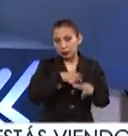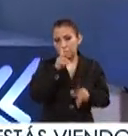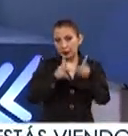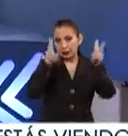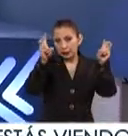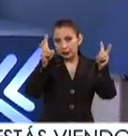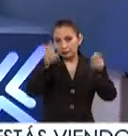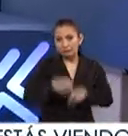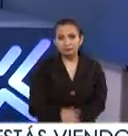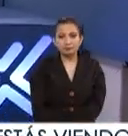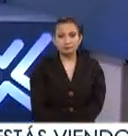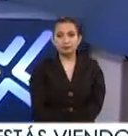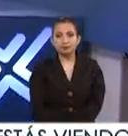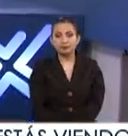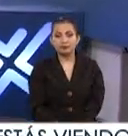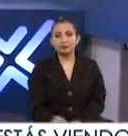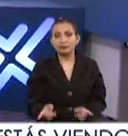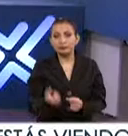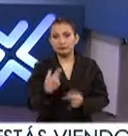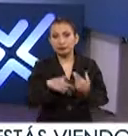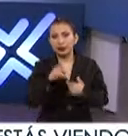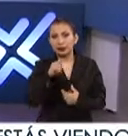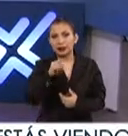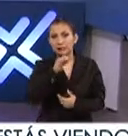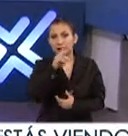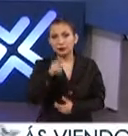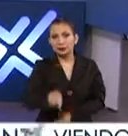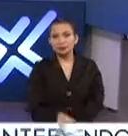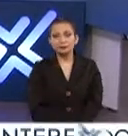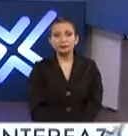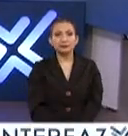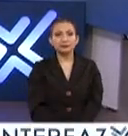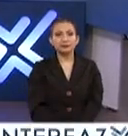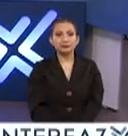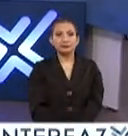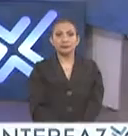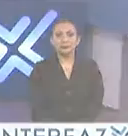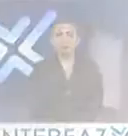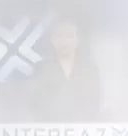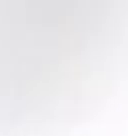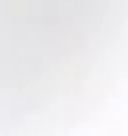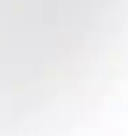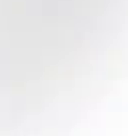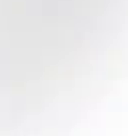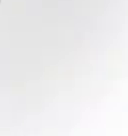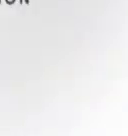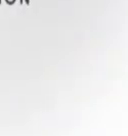platicando de este interesante tema. Gracias. Una pausa, regresamos, esto es Interfaz.